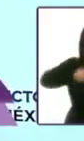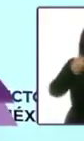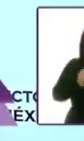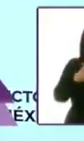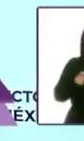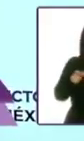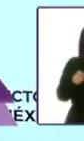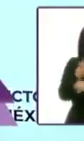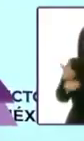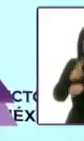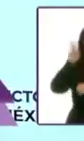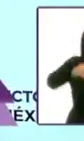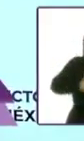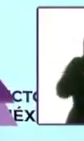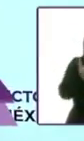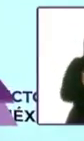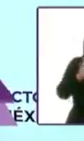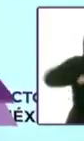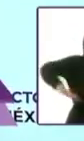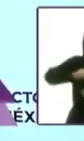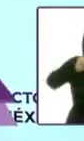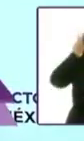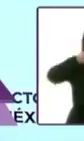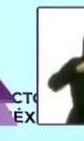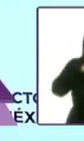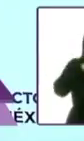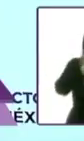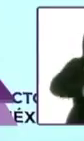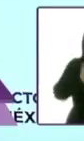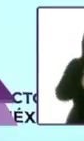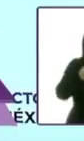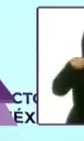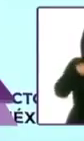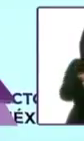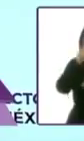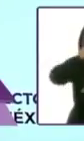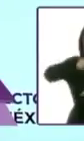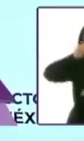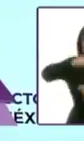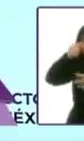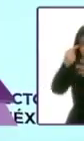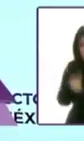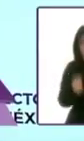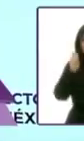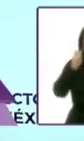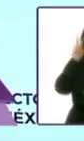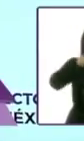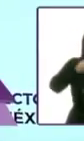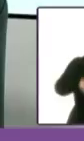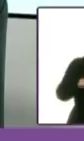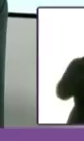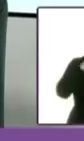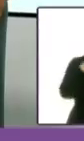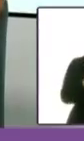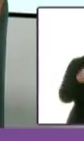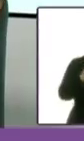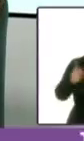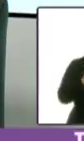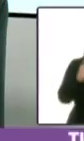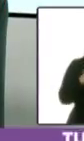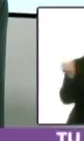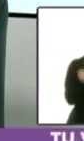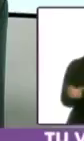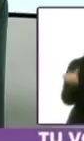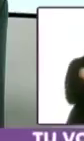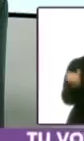estaba loca, ¿no? Y que seguramente fue lo que hizo enojar más a Purificación Carpinteiro. También comentar que vimos a una Claudia Sheinbaum